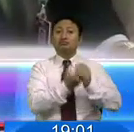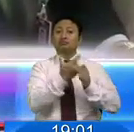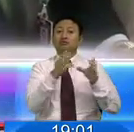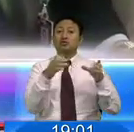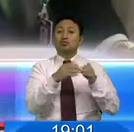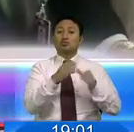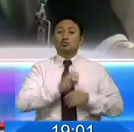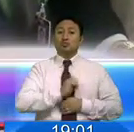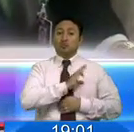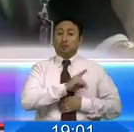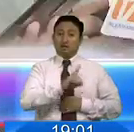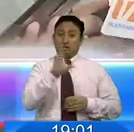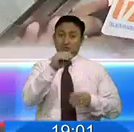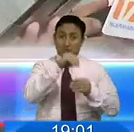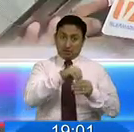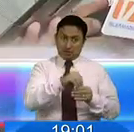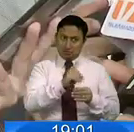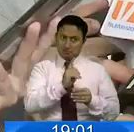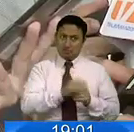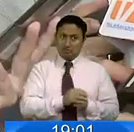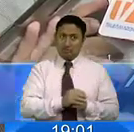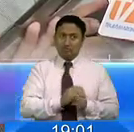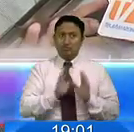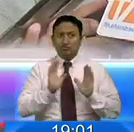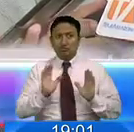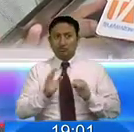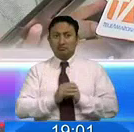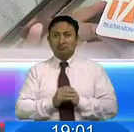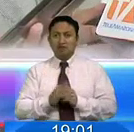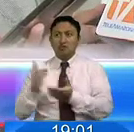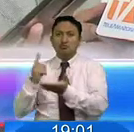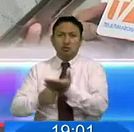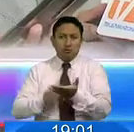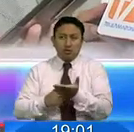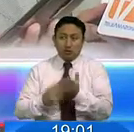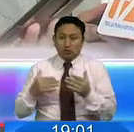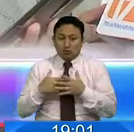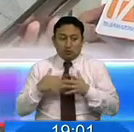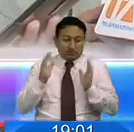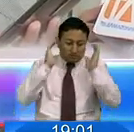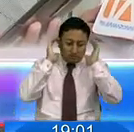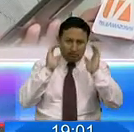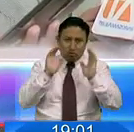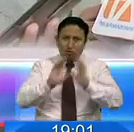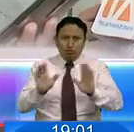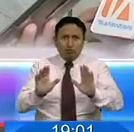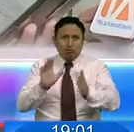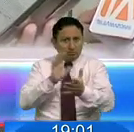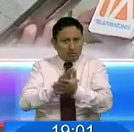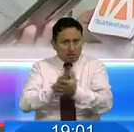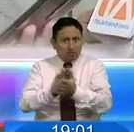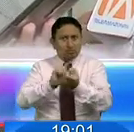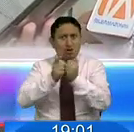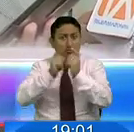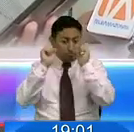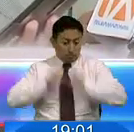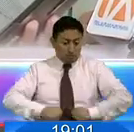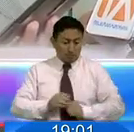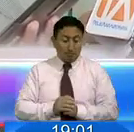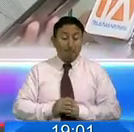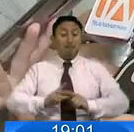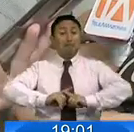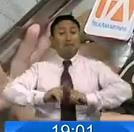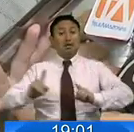ética, no sea incluido. Me parece que no hay que temerle al debate, me parece que no hay que temerle a cambiar las cosas. Lo que sí está claro y evidente es